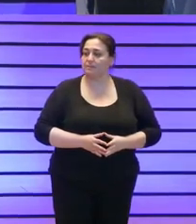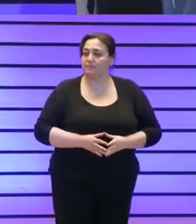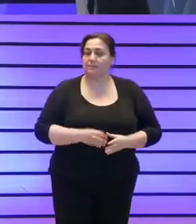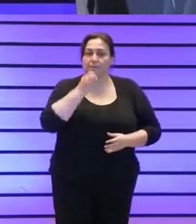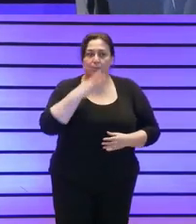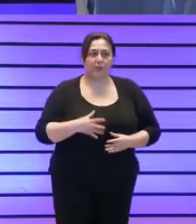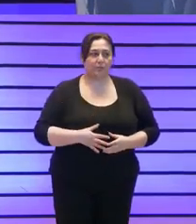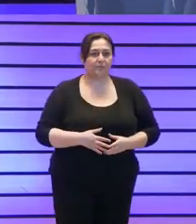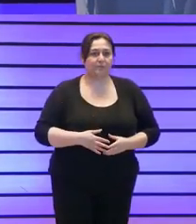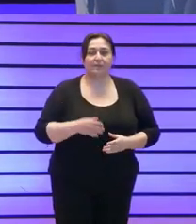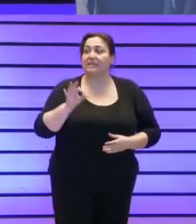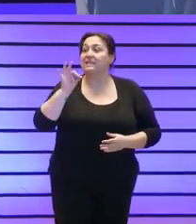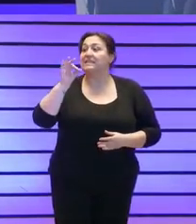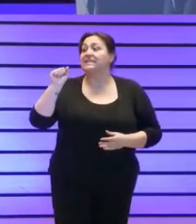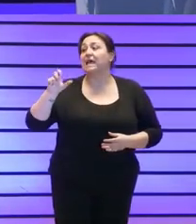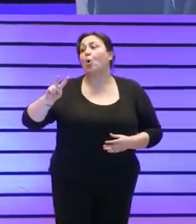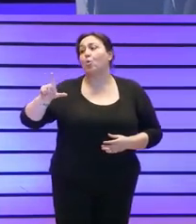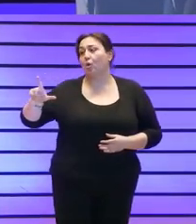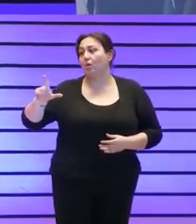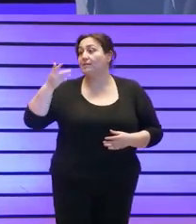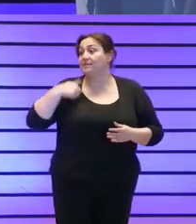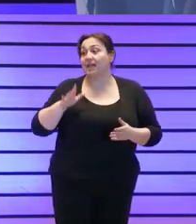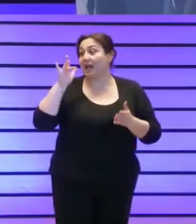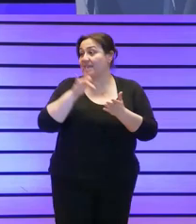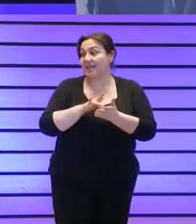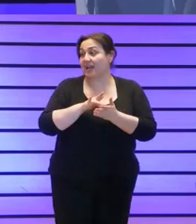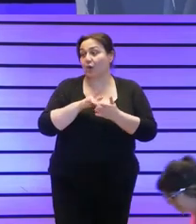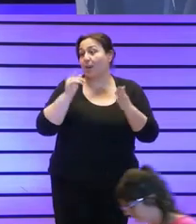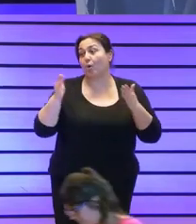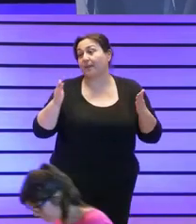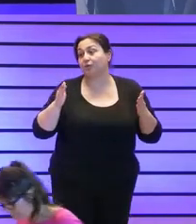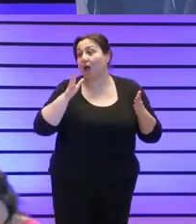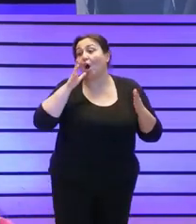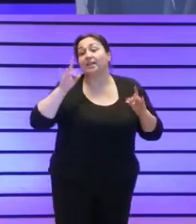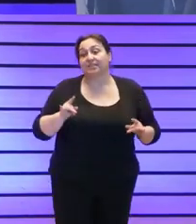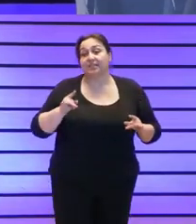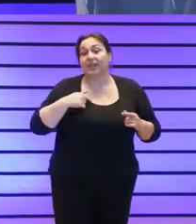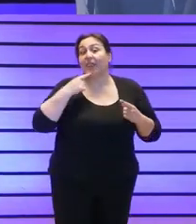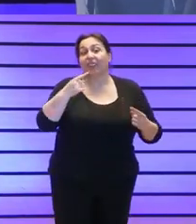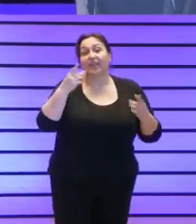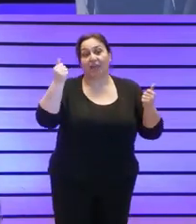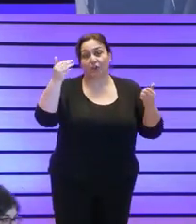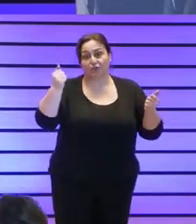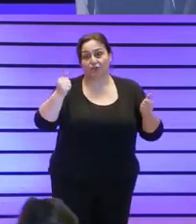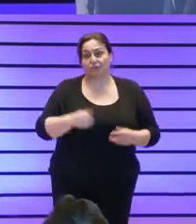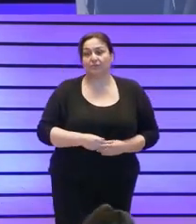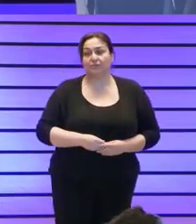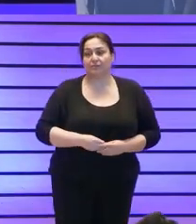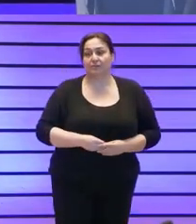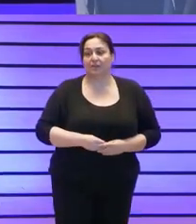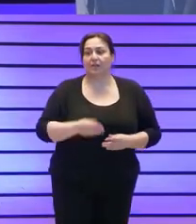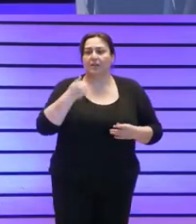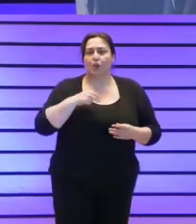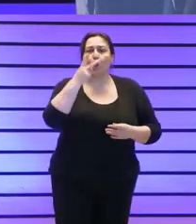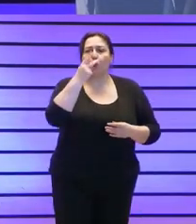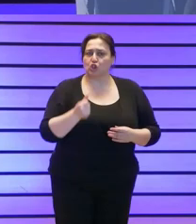Bueno, Saúl, ha llegado el momento, ahora sí, de decir adiós. Han